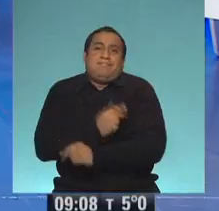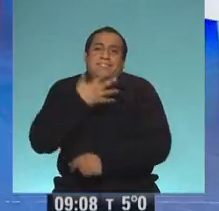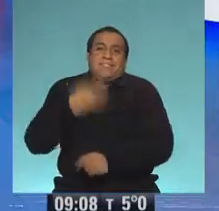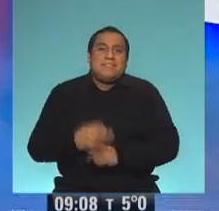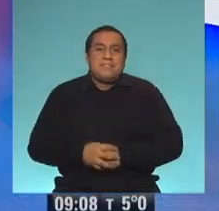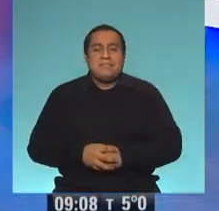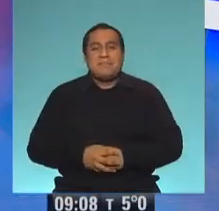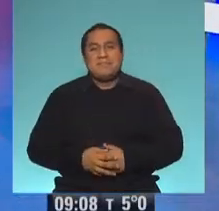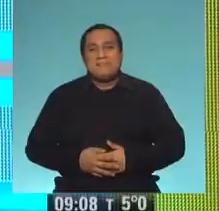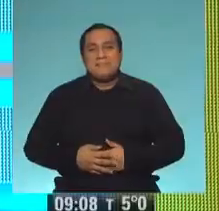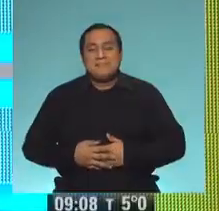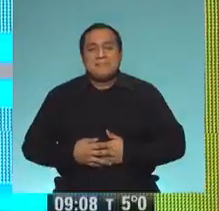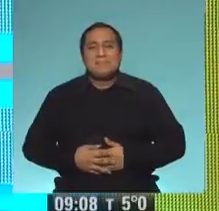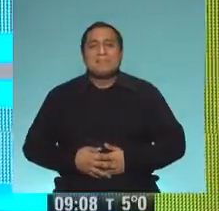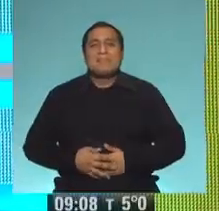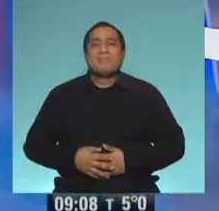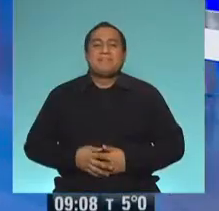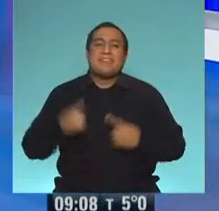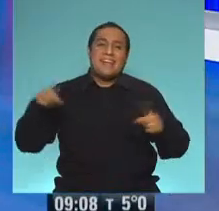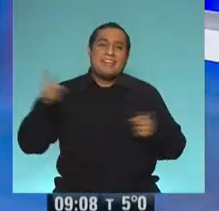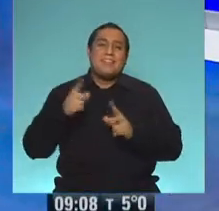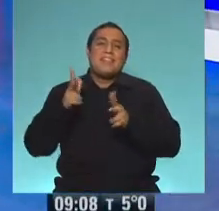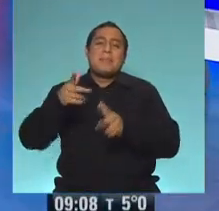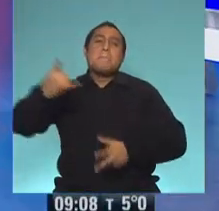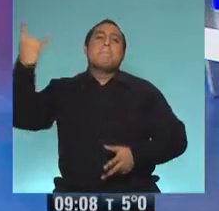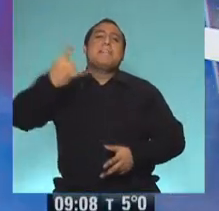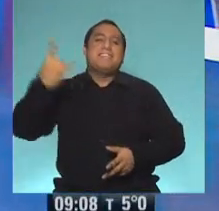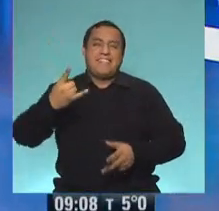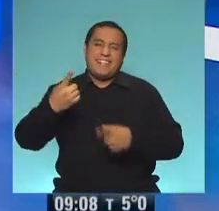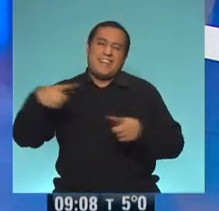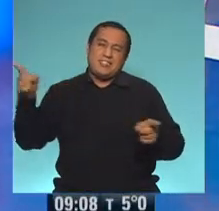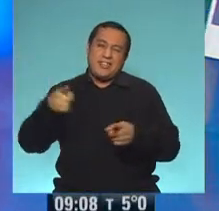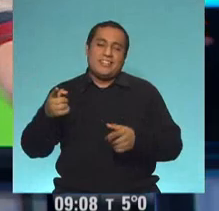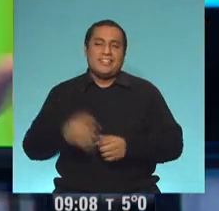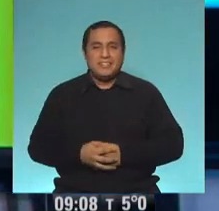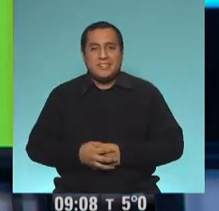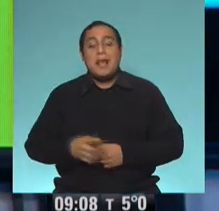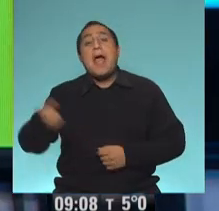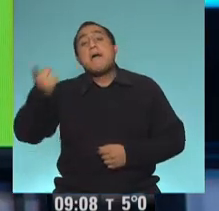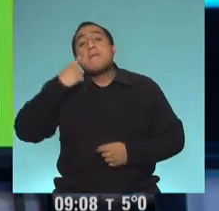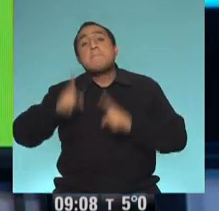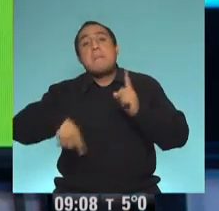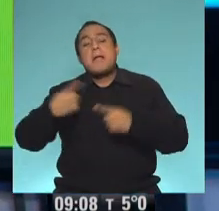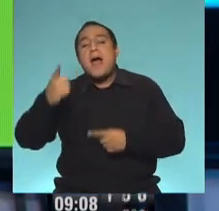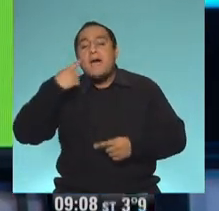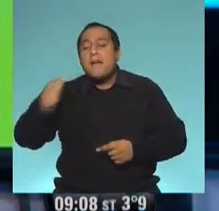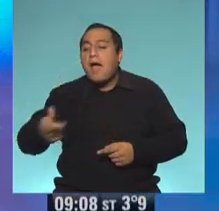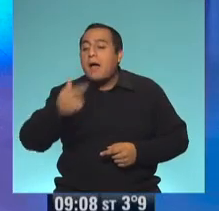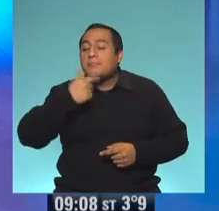mentirosa. No, no. ¿Cómo mentirosa? Mirá, mañana vamos a probar unas hermosas galletitas de la chica.